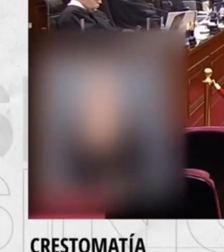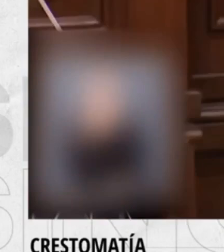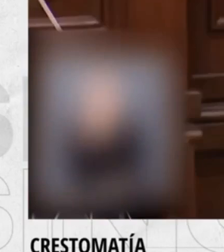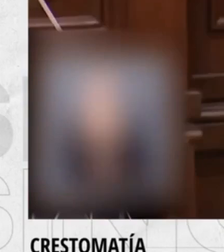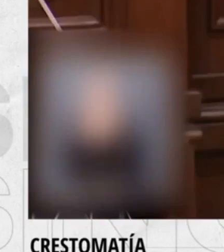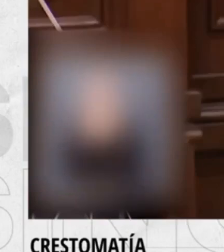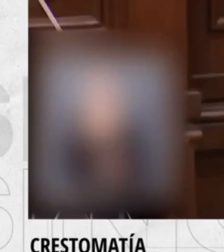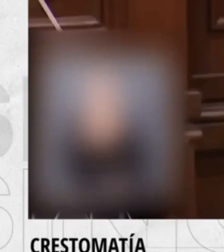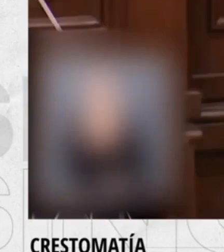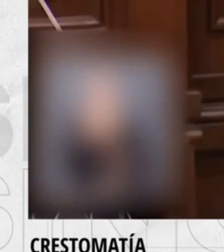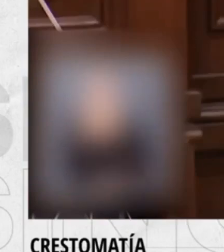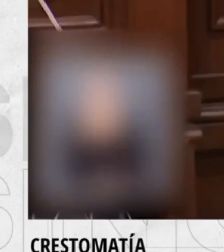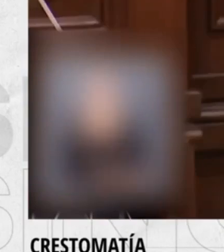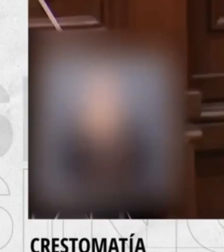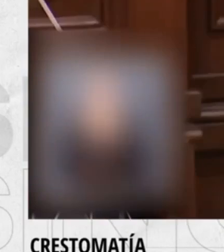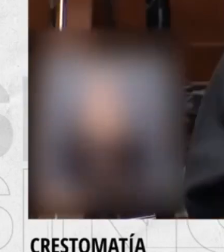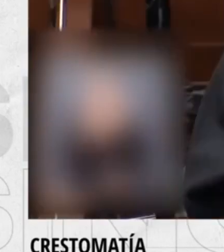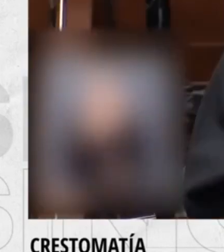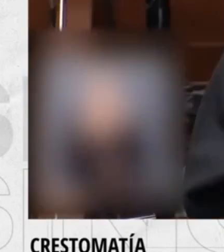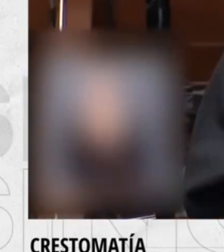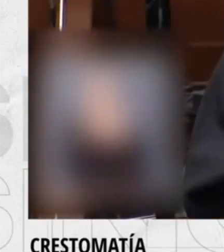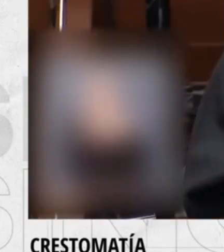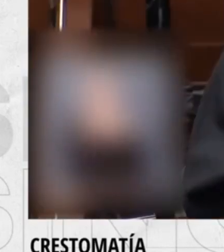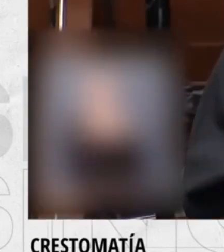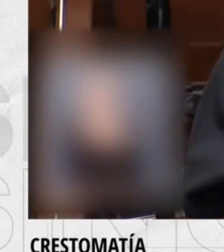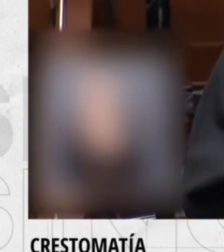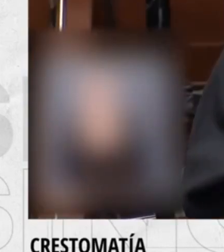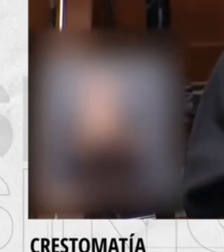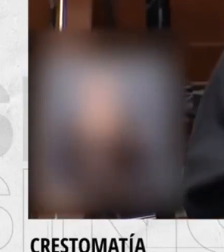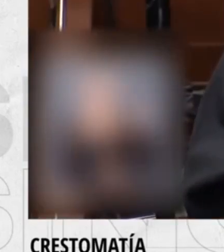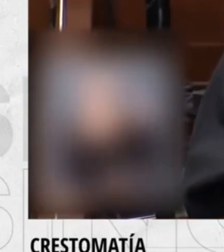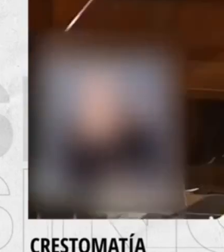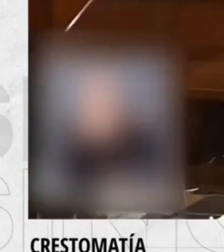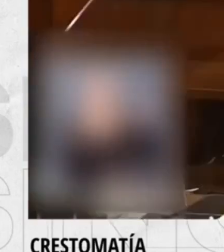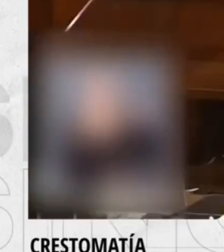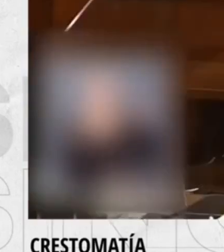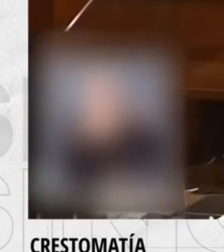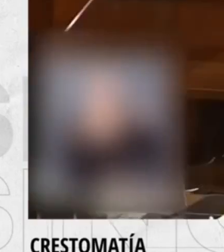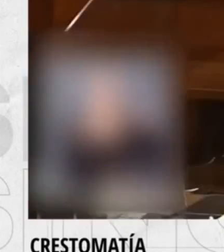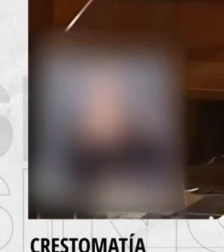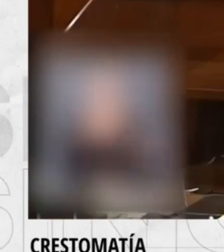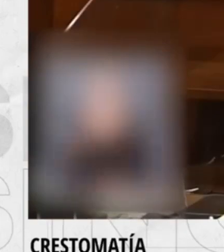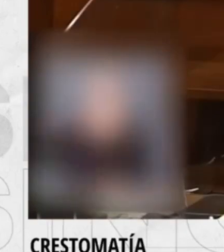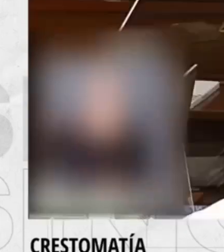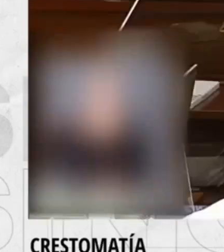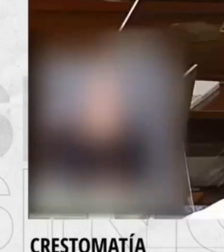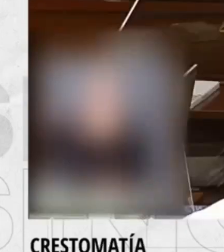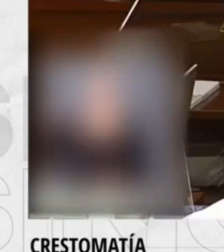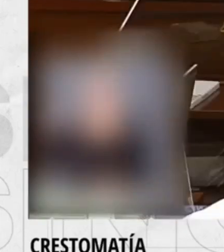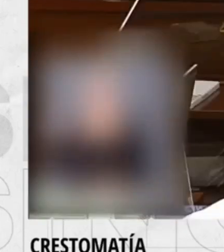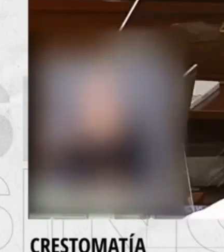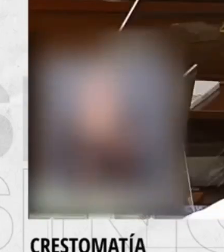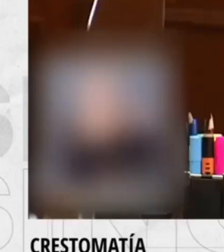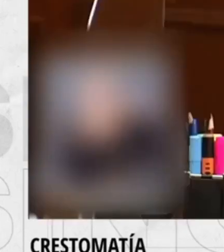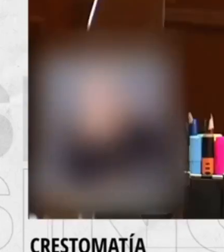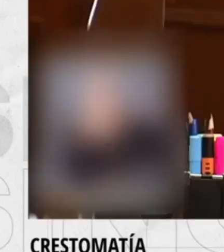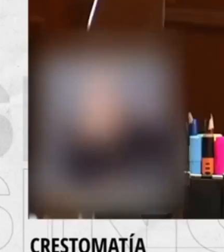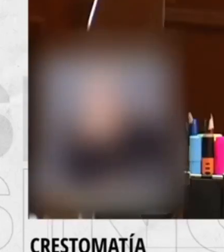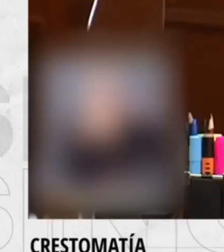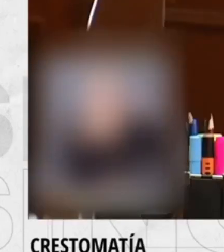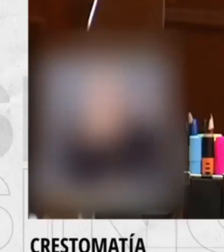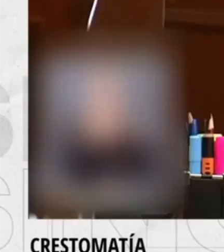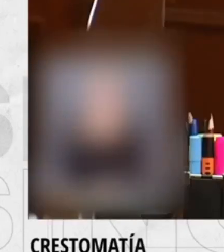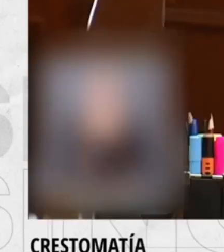para desechar la ley eléctrica que buscaba tener al sector como un